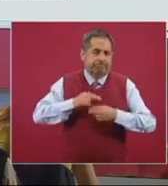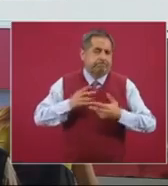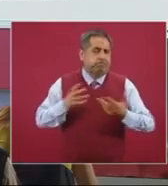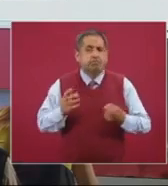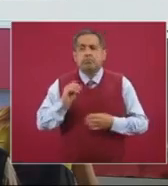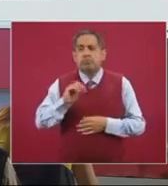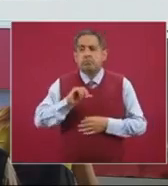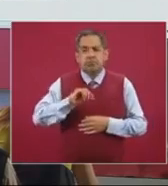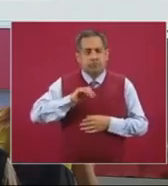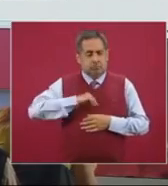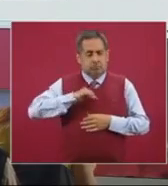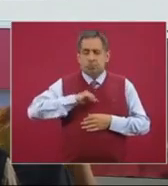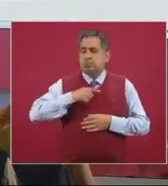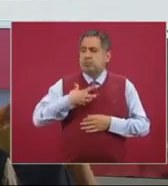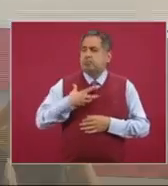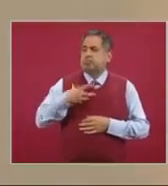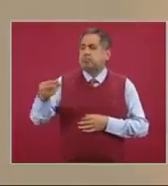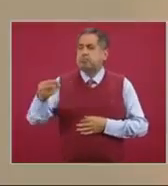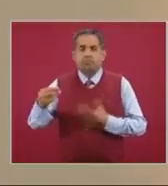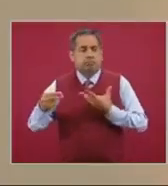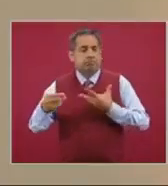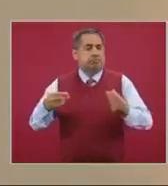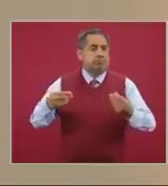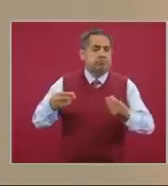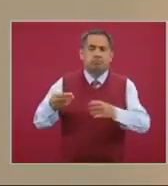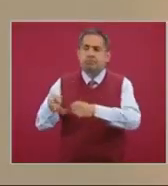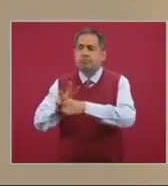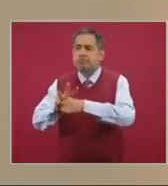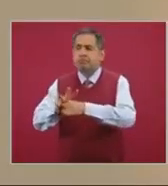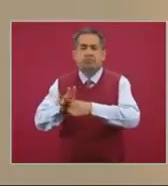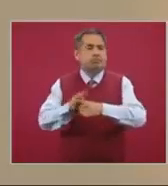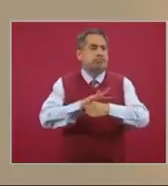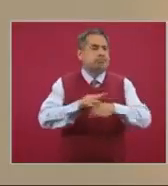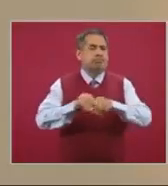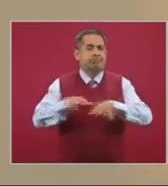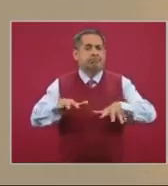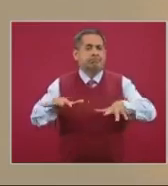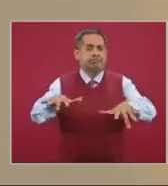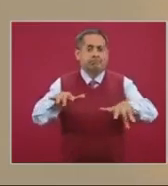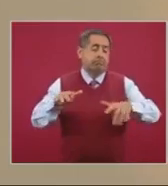contagiar a otras personas por el mismo virus. Y también las